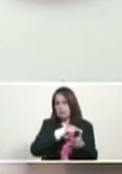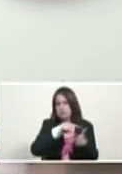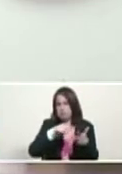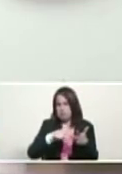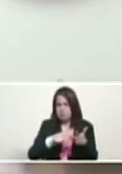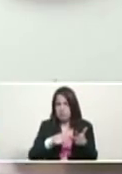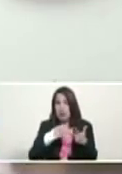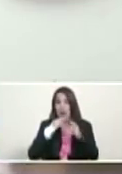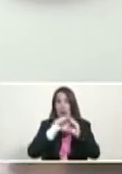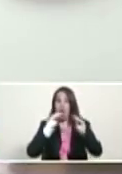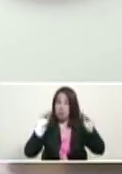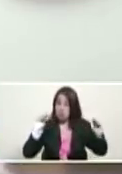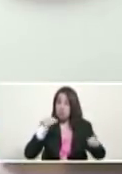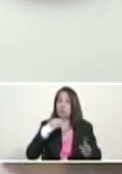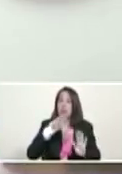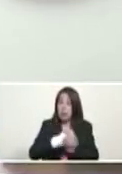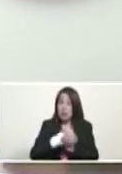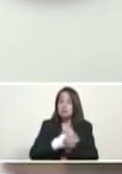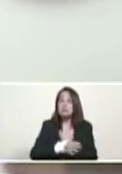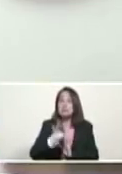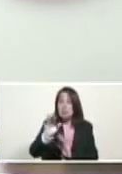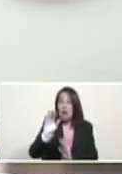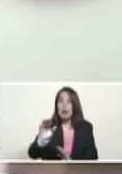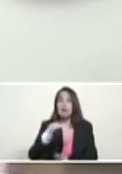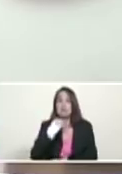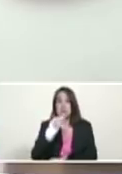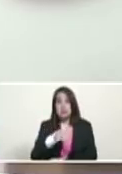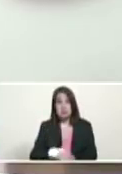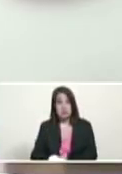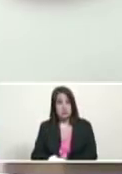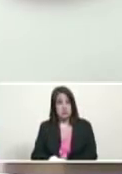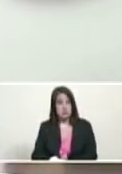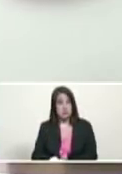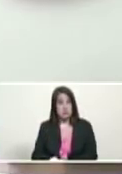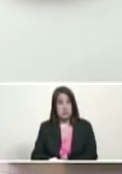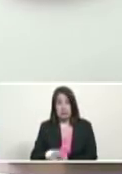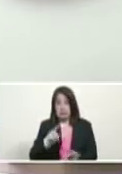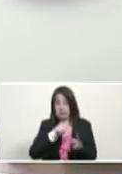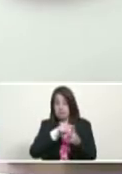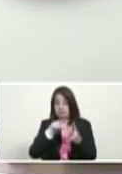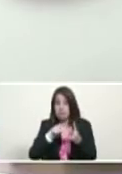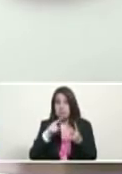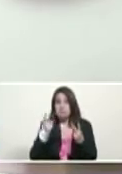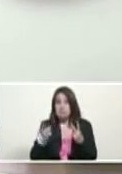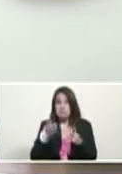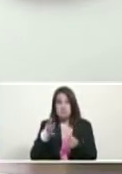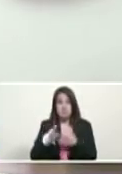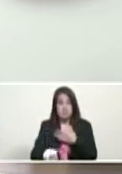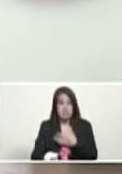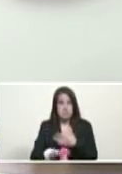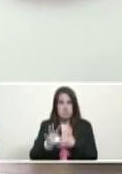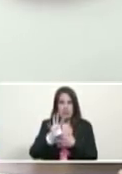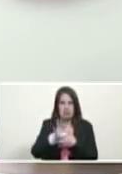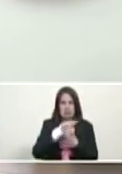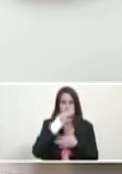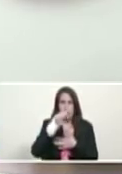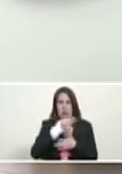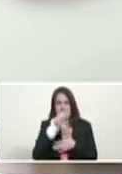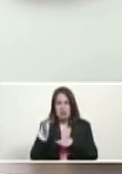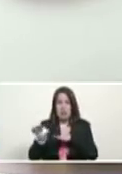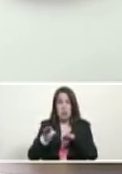Bolton, anunciaron que iba a pasar algo así. Y al segundo que estaba sucediendo, a las 5 de la tarde del